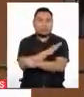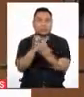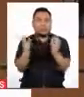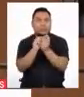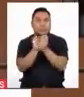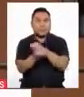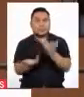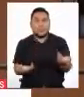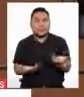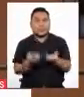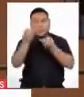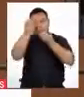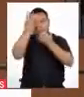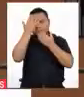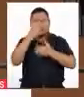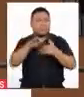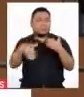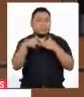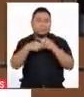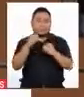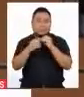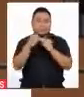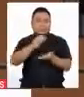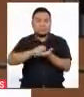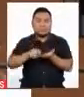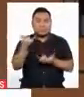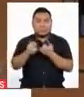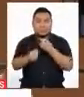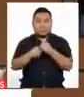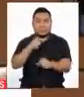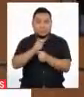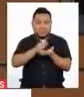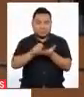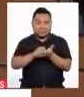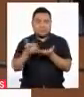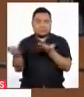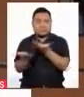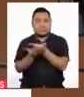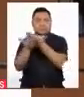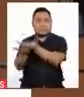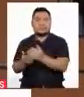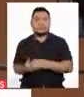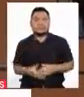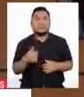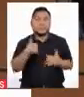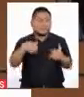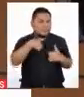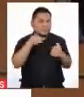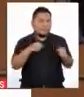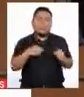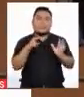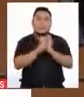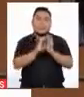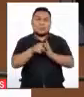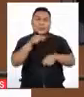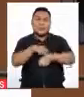Un informe muy bien elaborado, trabajado en el último año que hemos llegado. Entonces teníamos la base, el diagnóstico. Tenemos la voluntad. Tenemos el